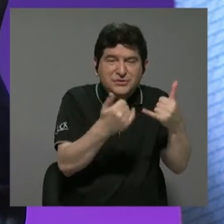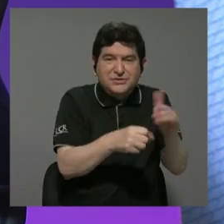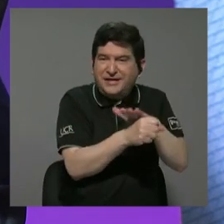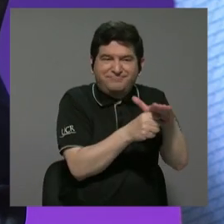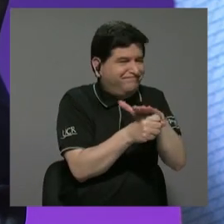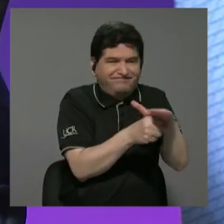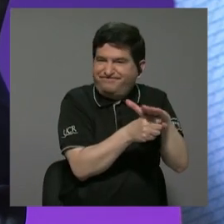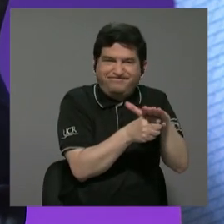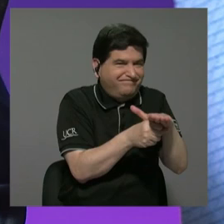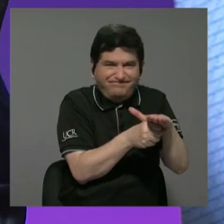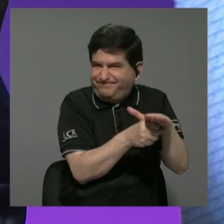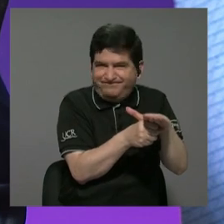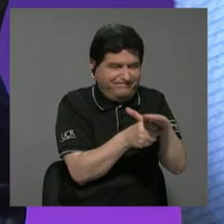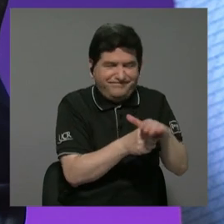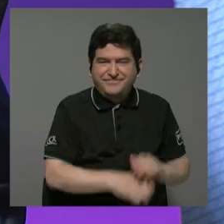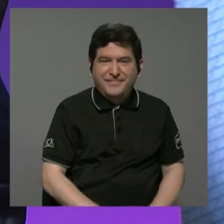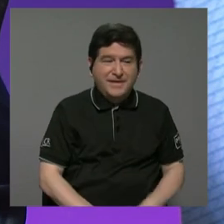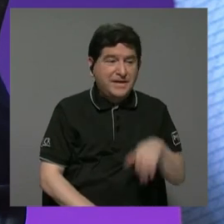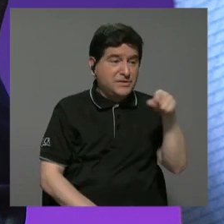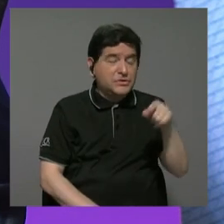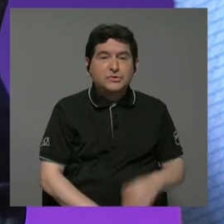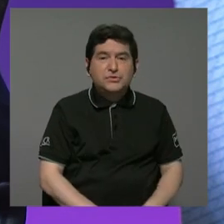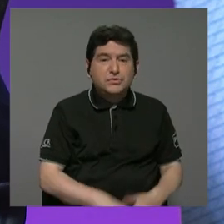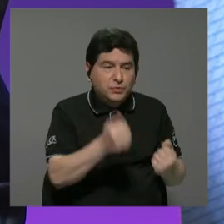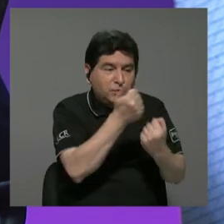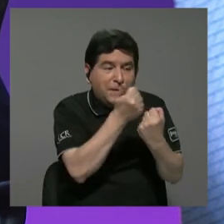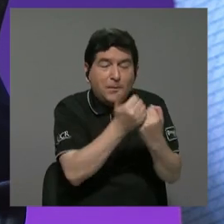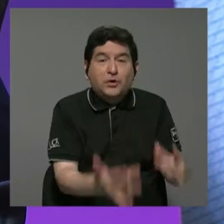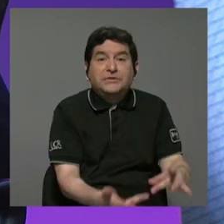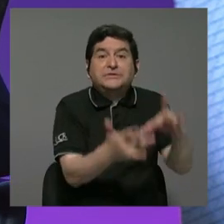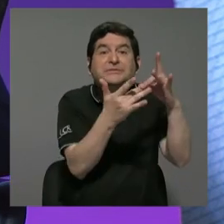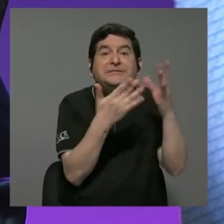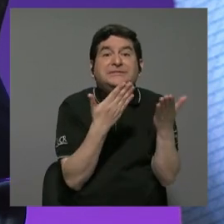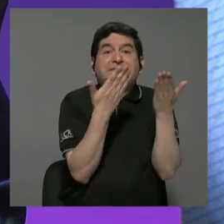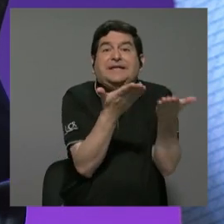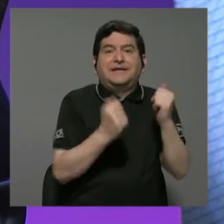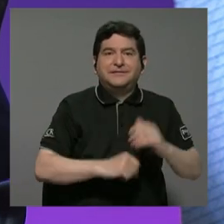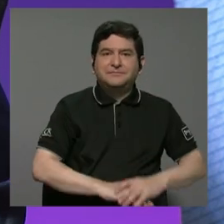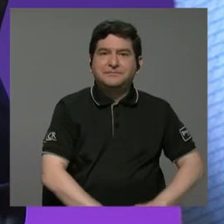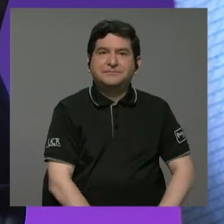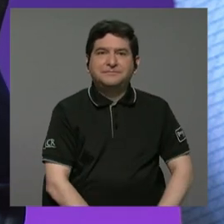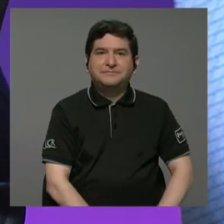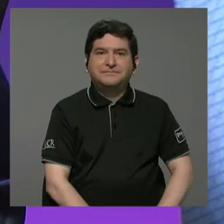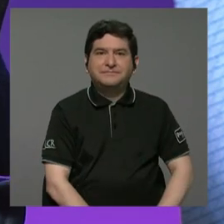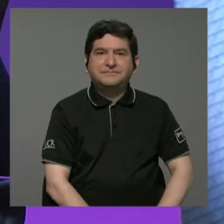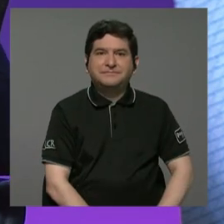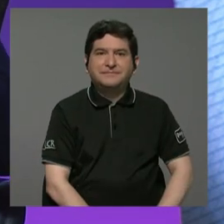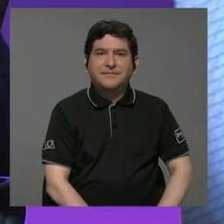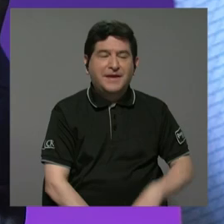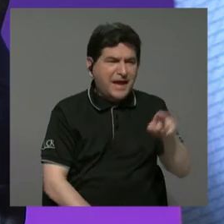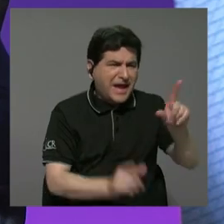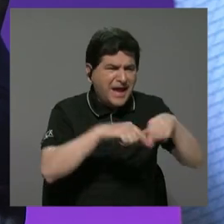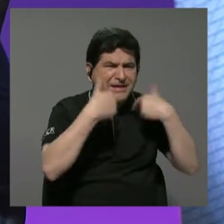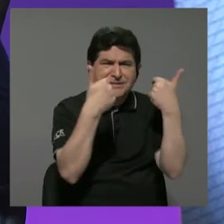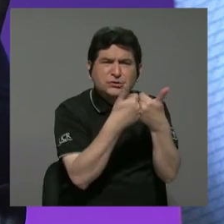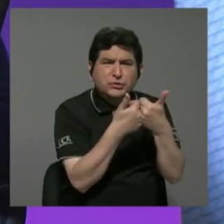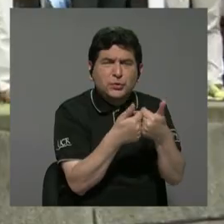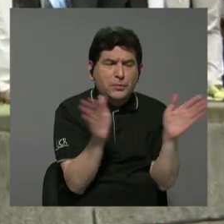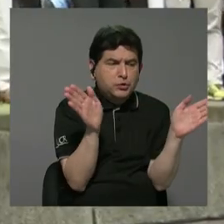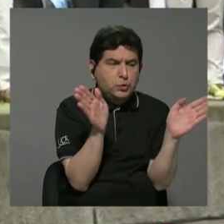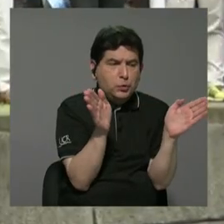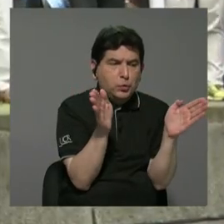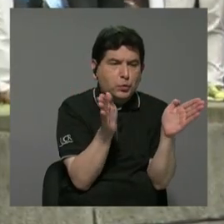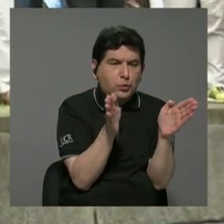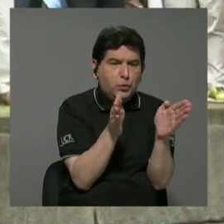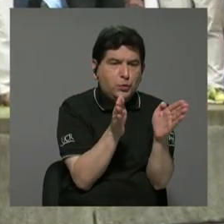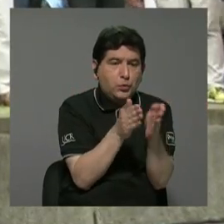alcanzando, digamos, ese alimento especial que se les daba, ¿verdad? Entonces, como que las granjas se han empezado a adelgazar un